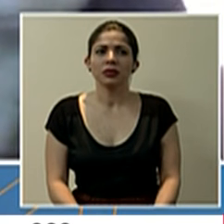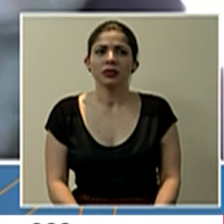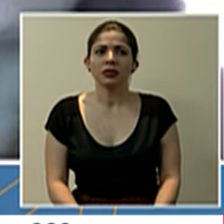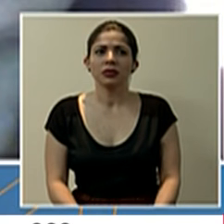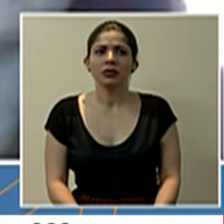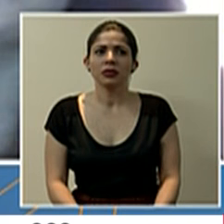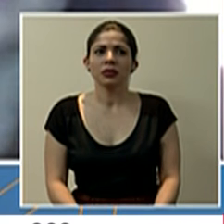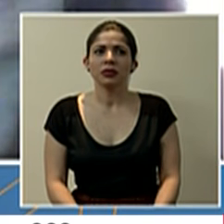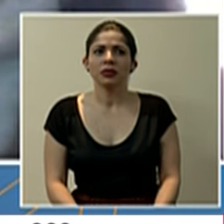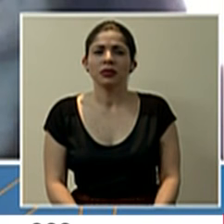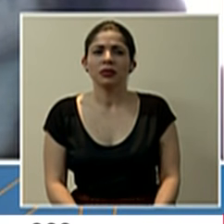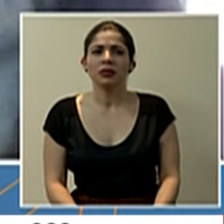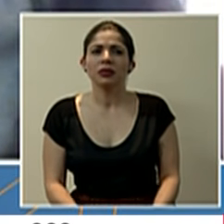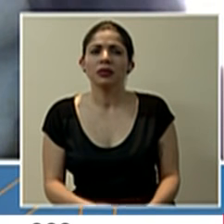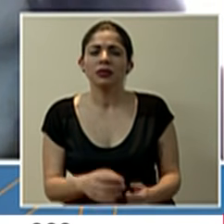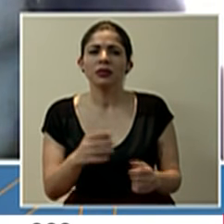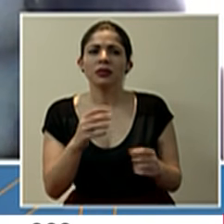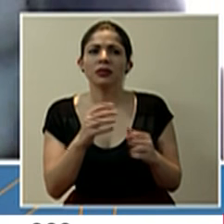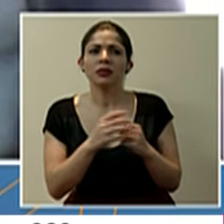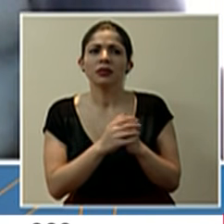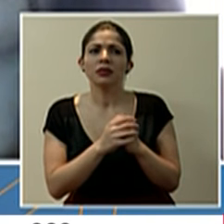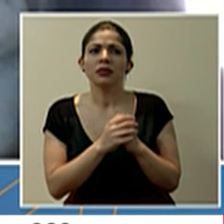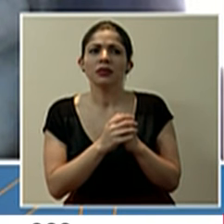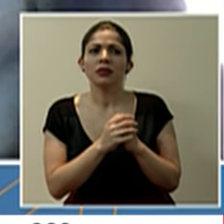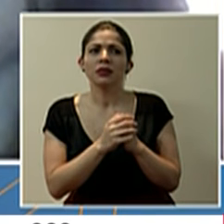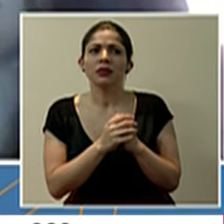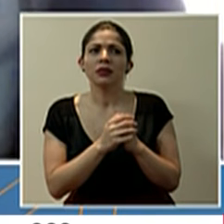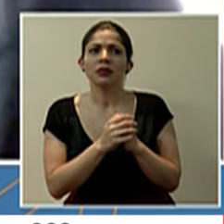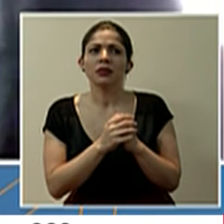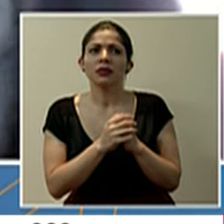23 al 19, y ayer se reportaron solamente 51.